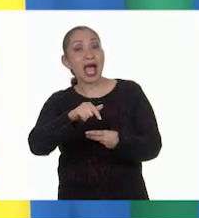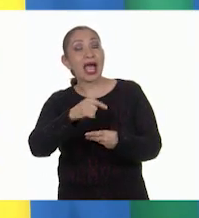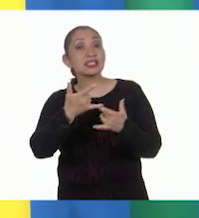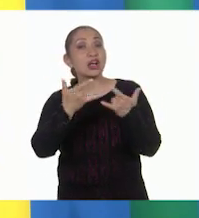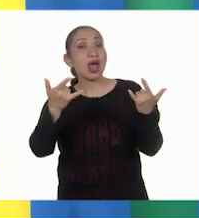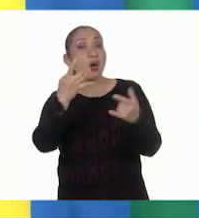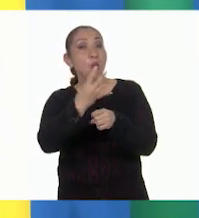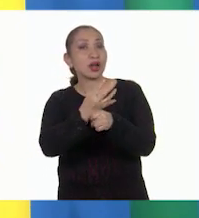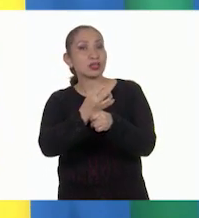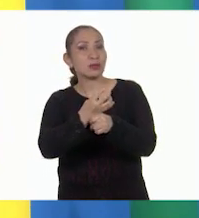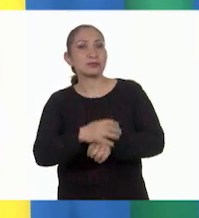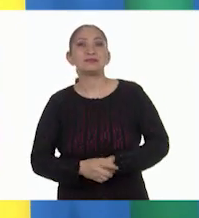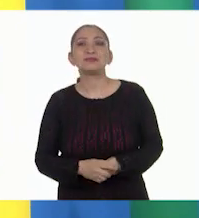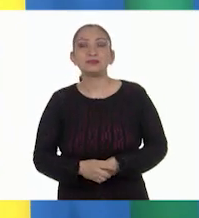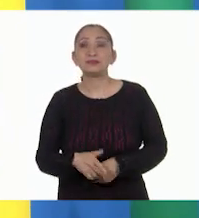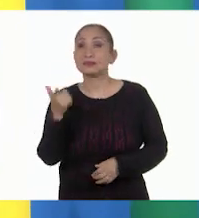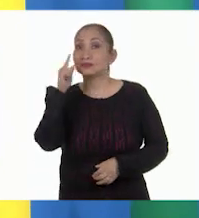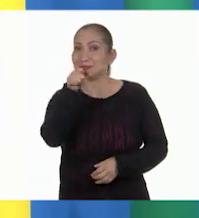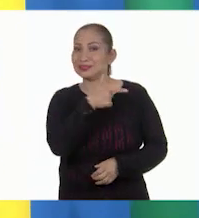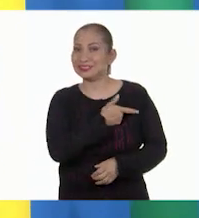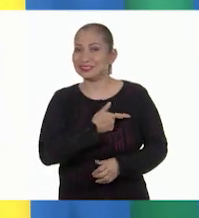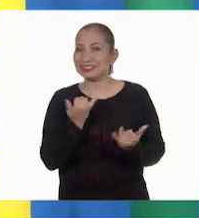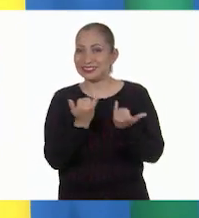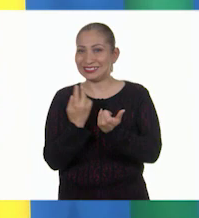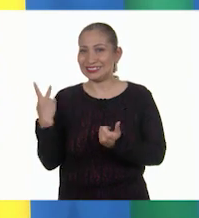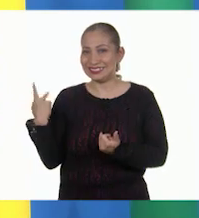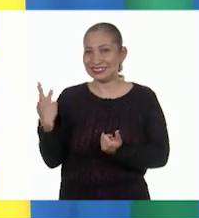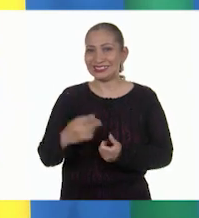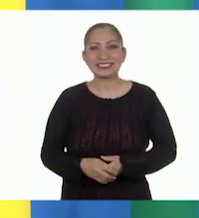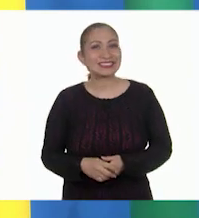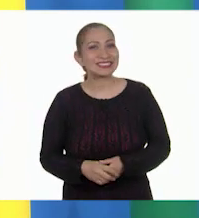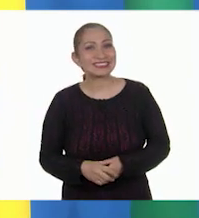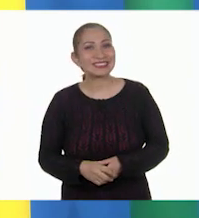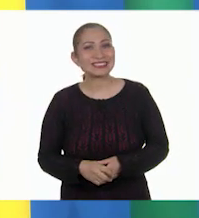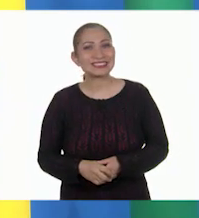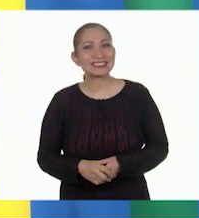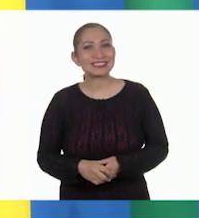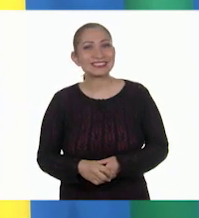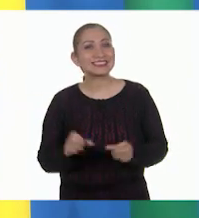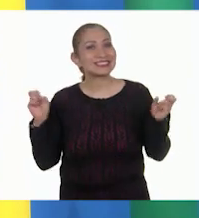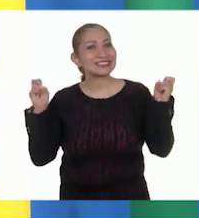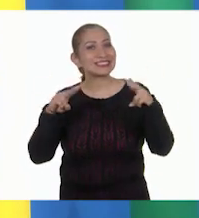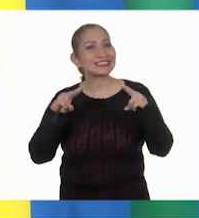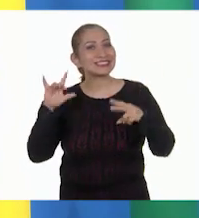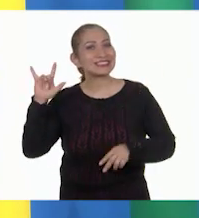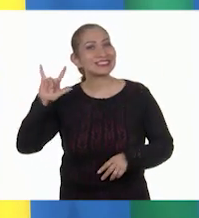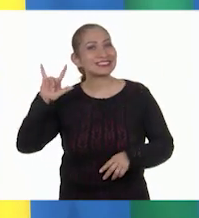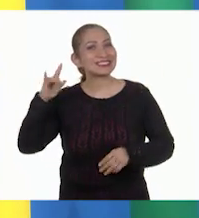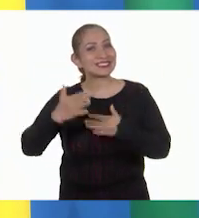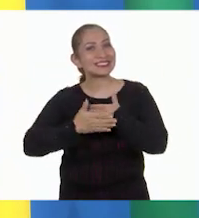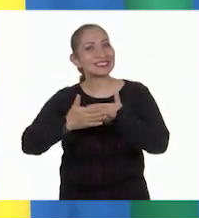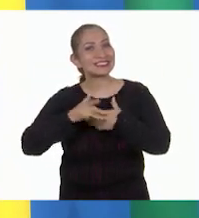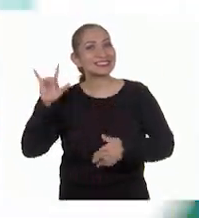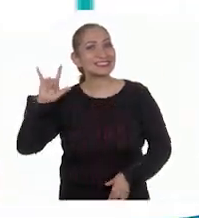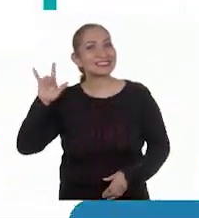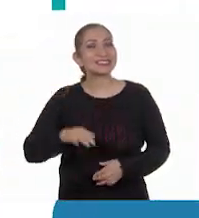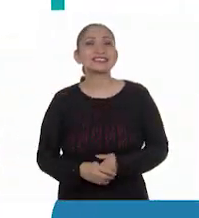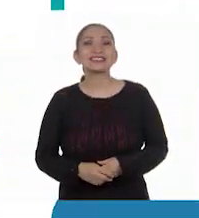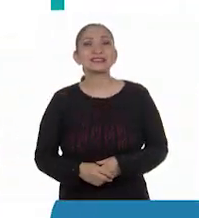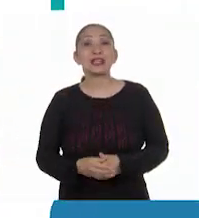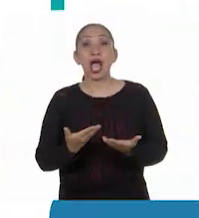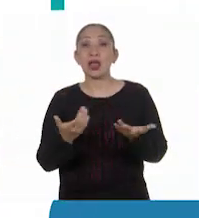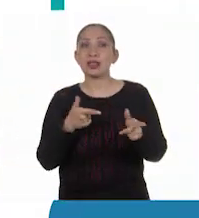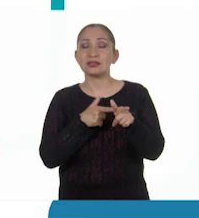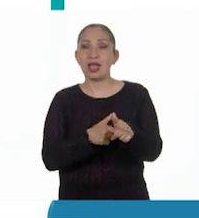cuarto grado. Espero lo hayan disfrutado tanto como nosotros. Nos vemos. Hasta la próxima.